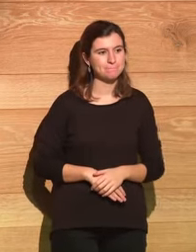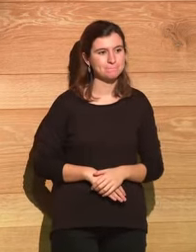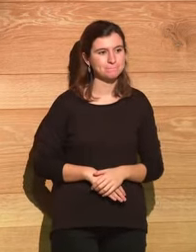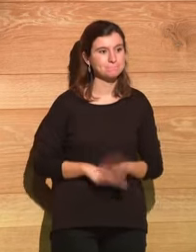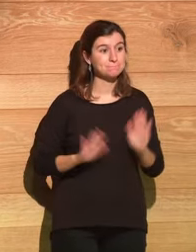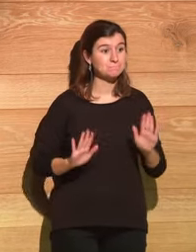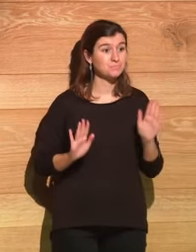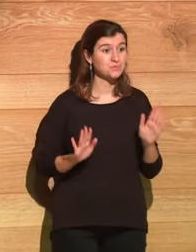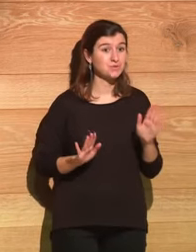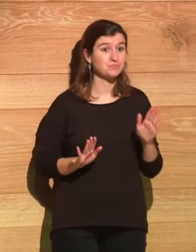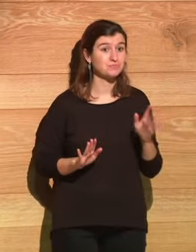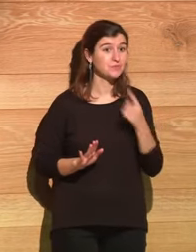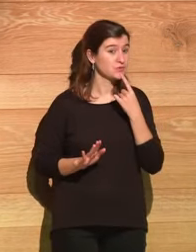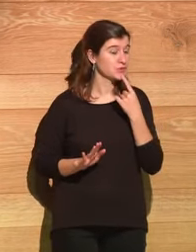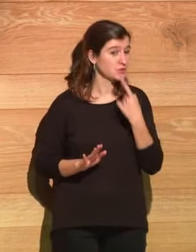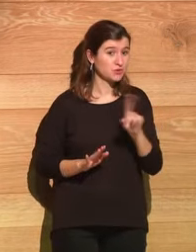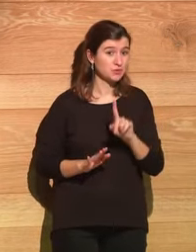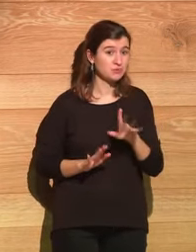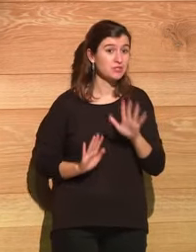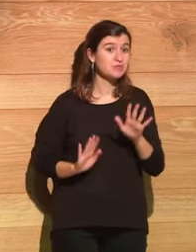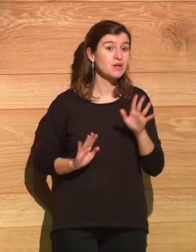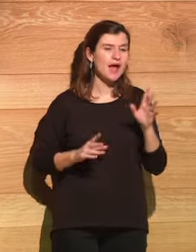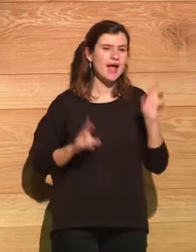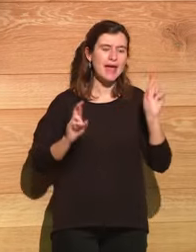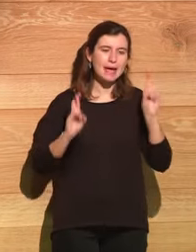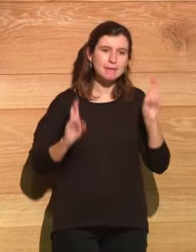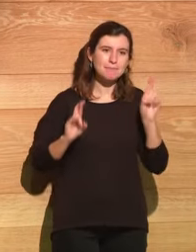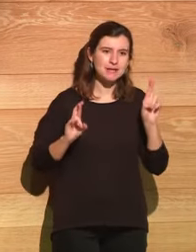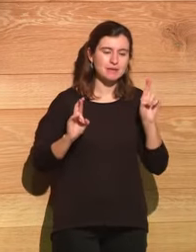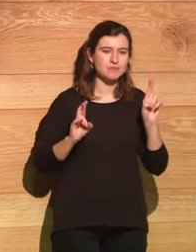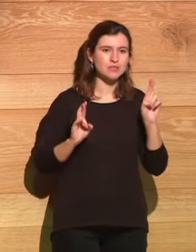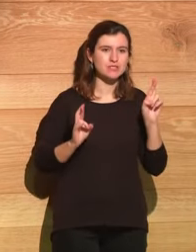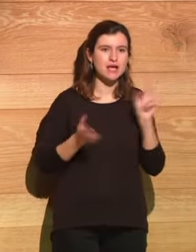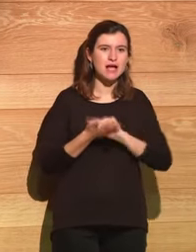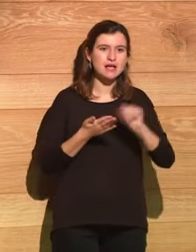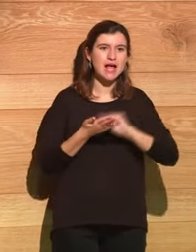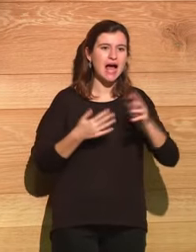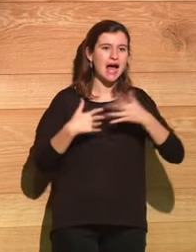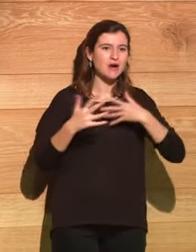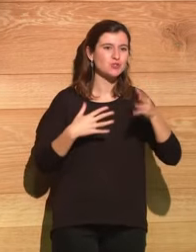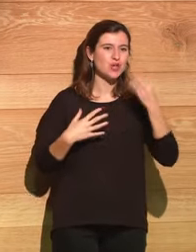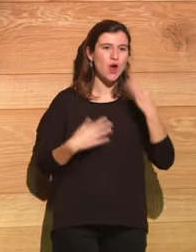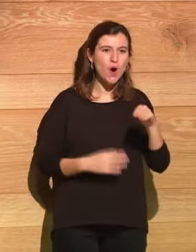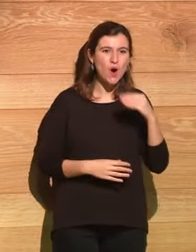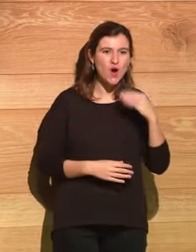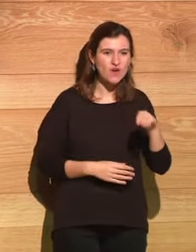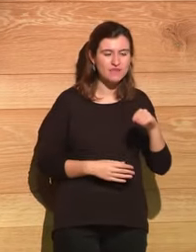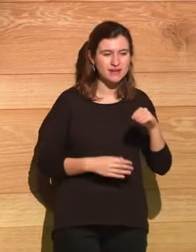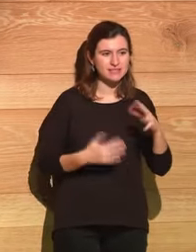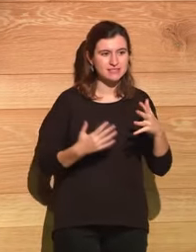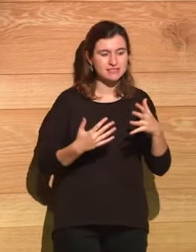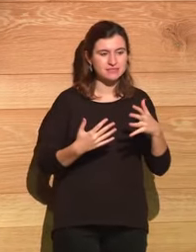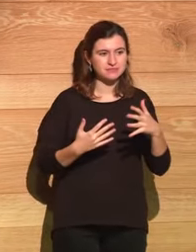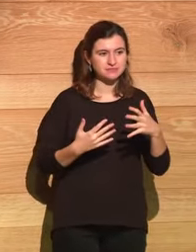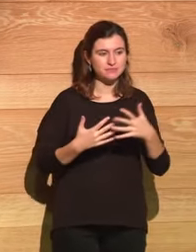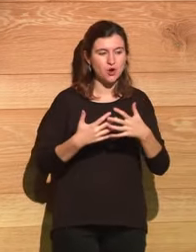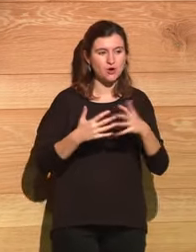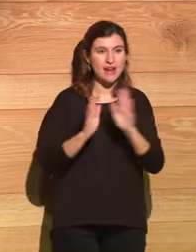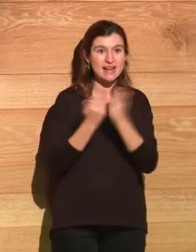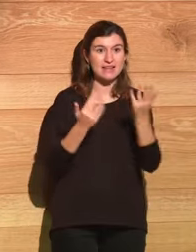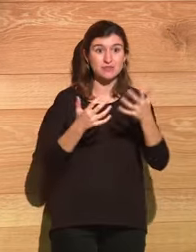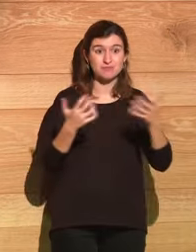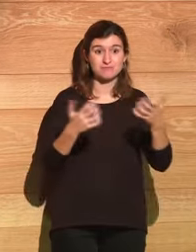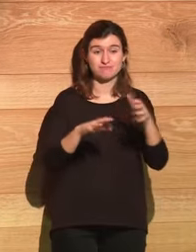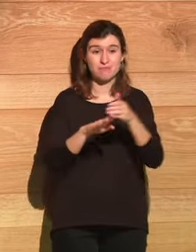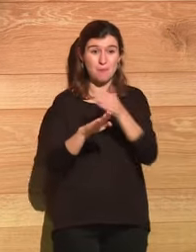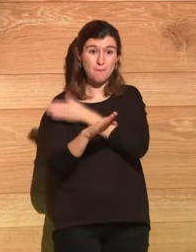Bueno, no lo hemos dicho, pero bueno, esperamos que los creadores jóvenes en los prólogos realmente saquen a la luz lo